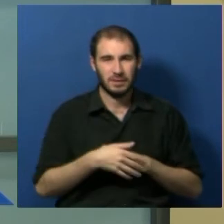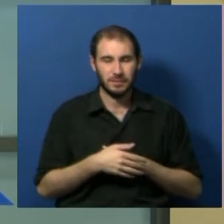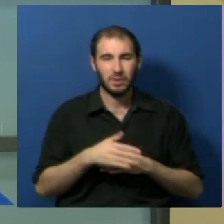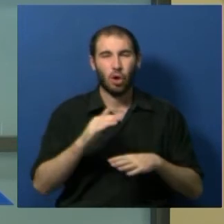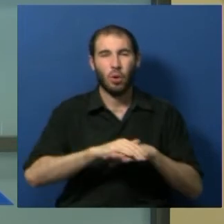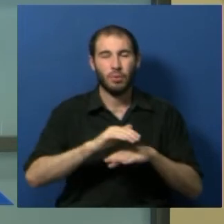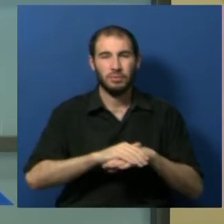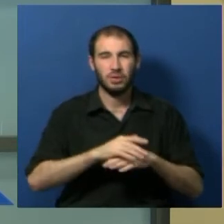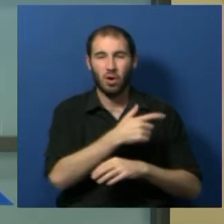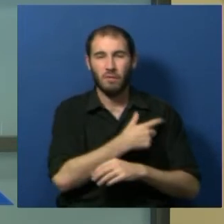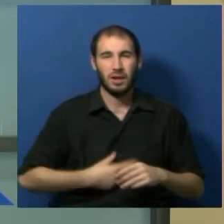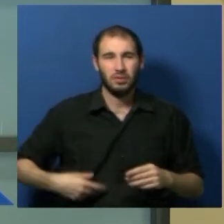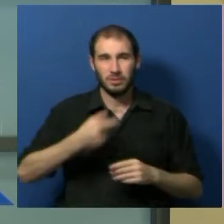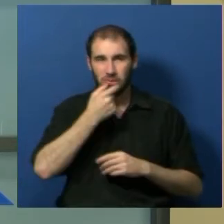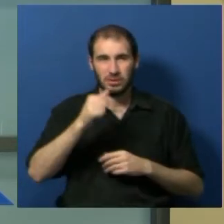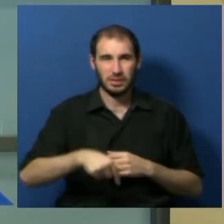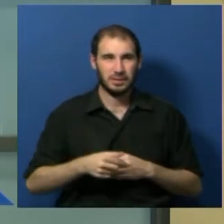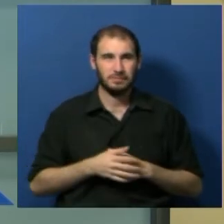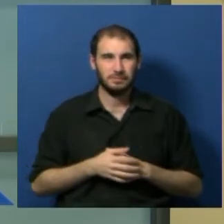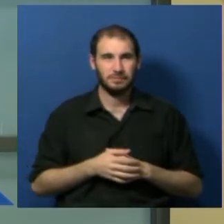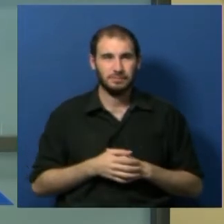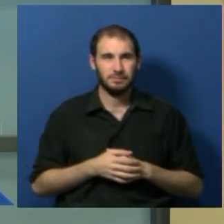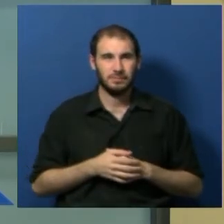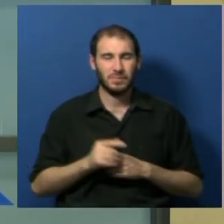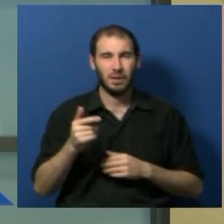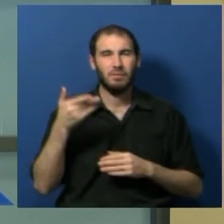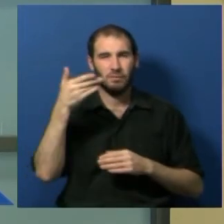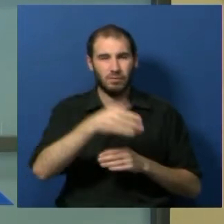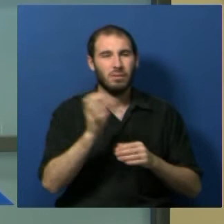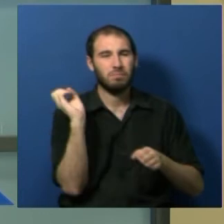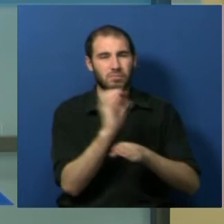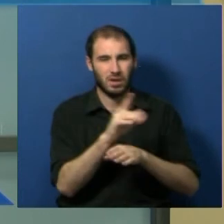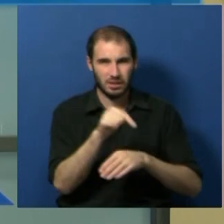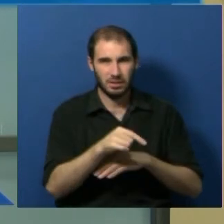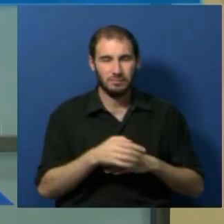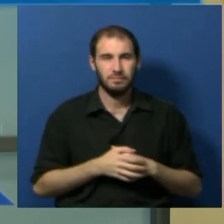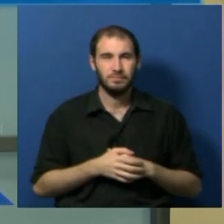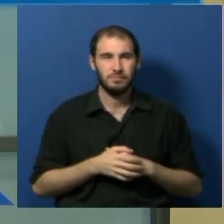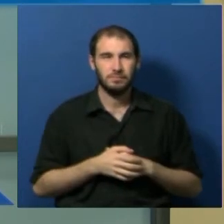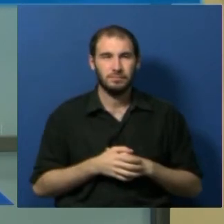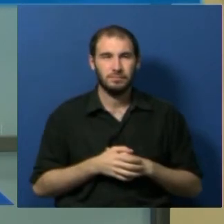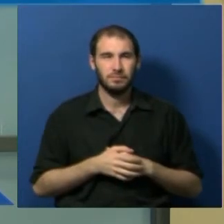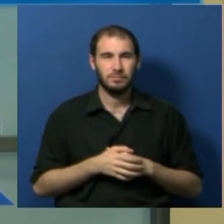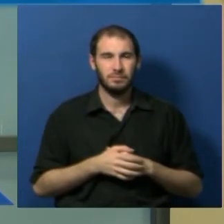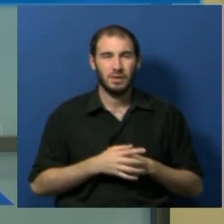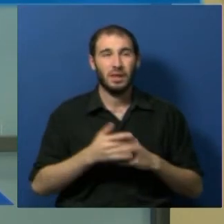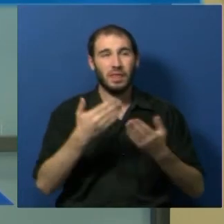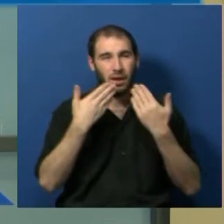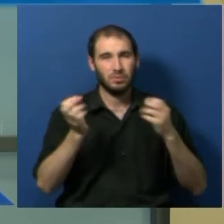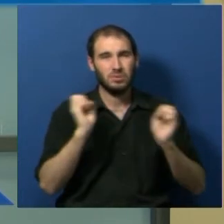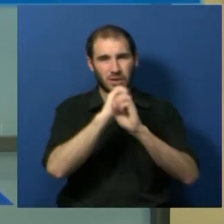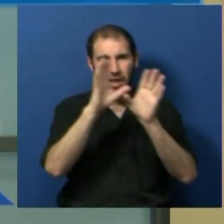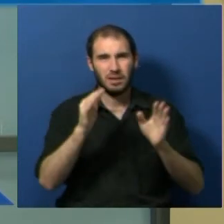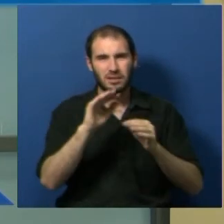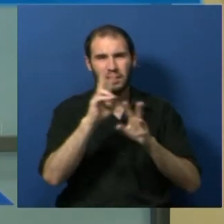el compromiso del gobernador de la provincia, que fue incluso a una proyección y bajó un discurso muy claro